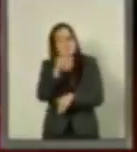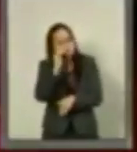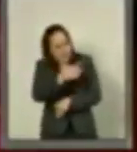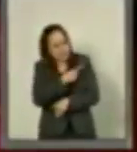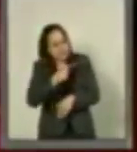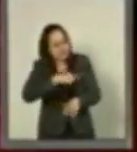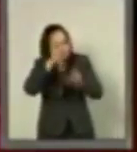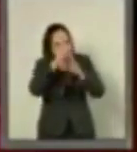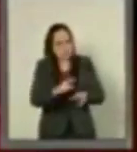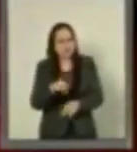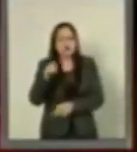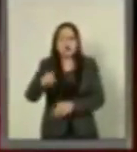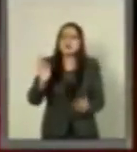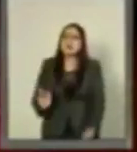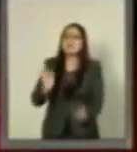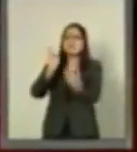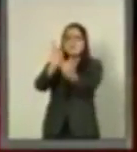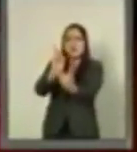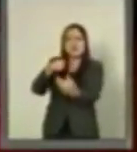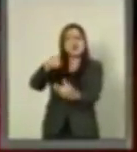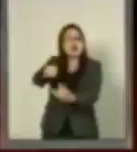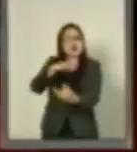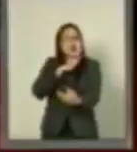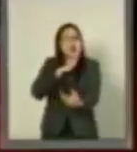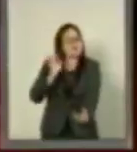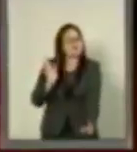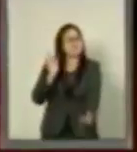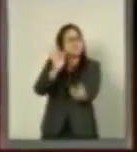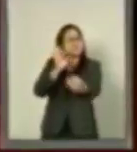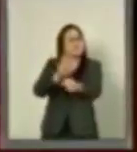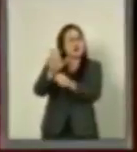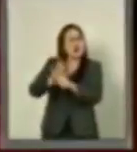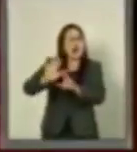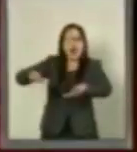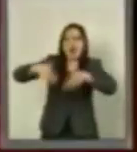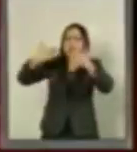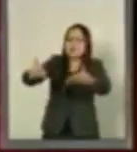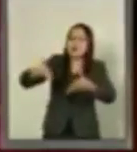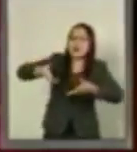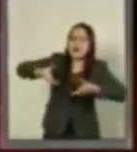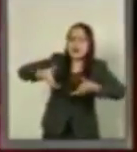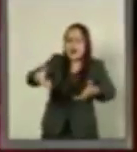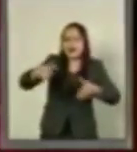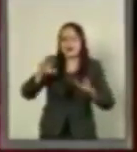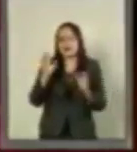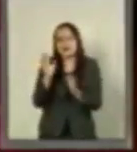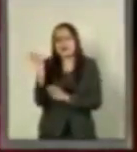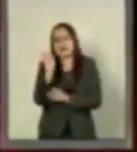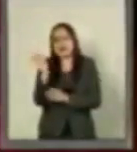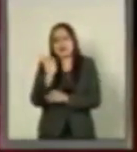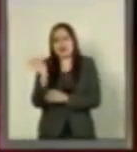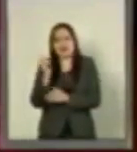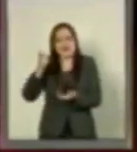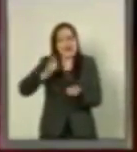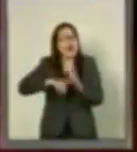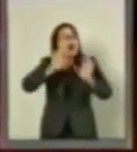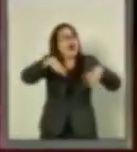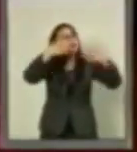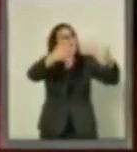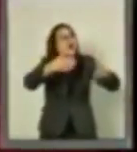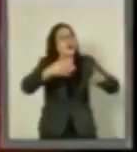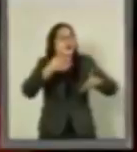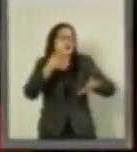Usted vaya y dé la cara, usted vaya y enfrente en la banqueta, en la cancha de